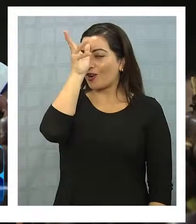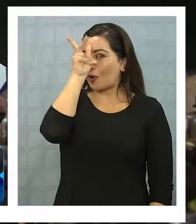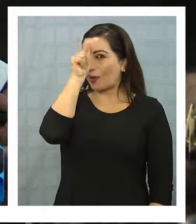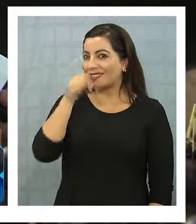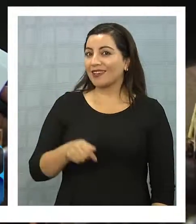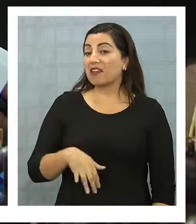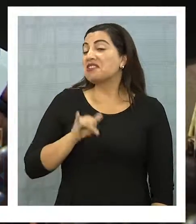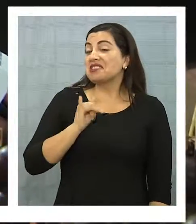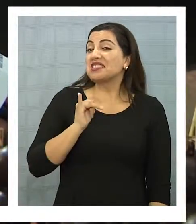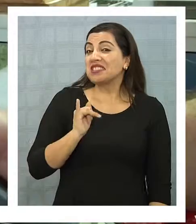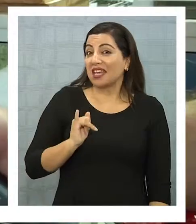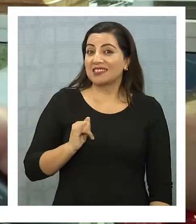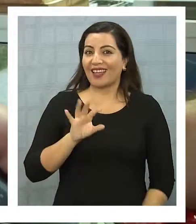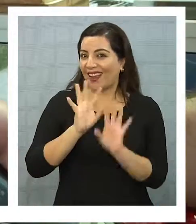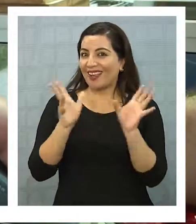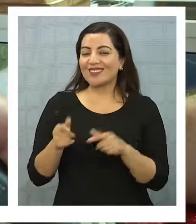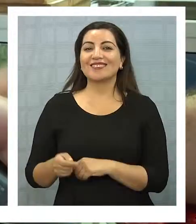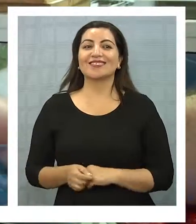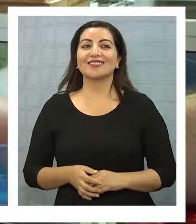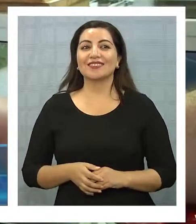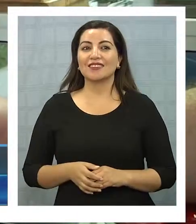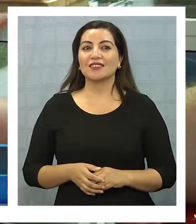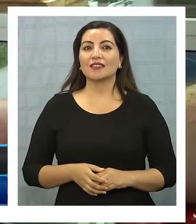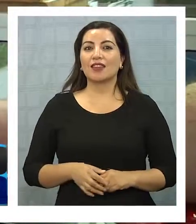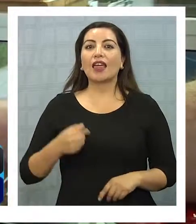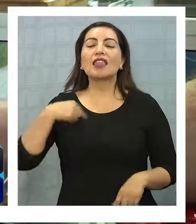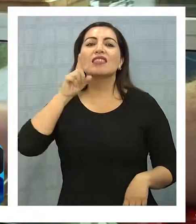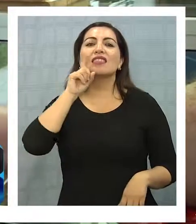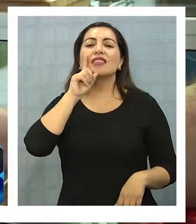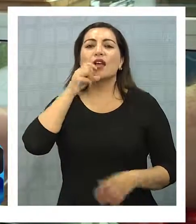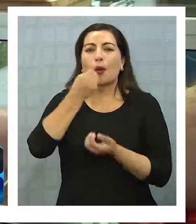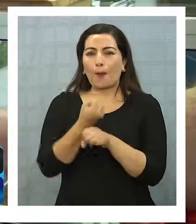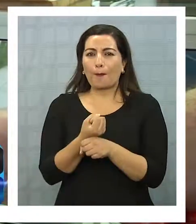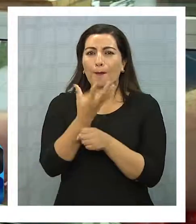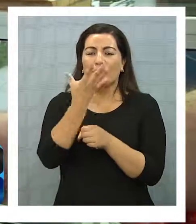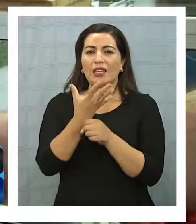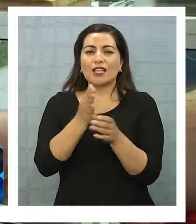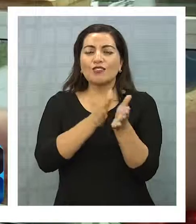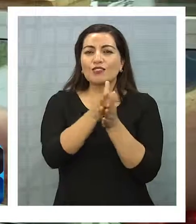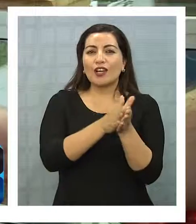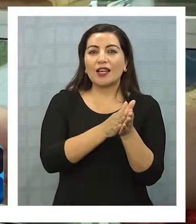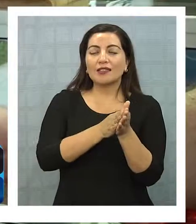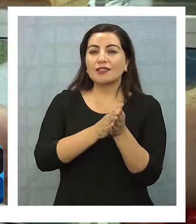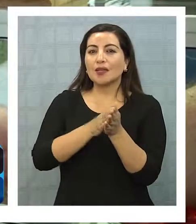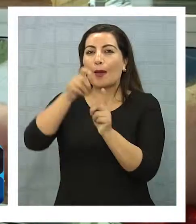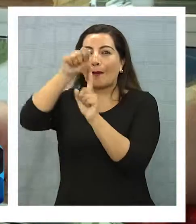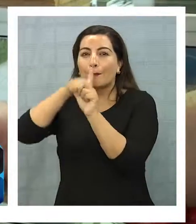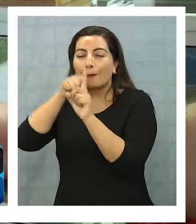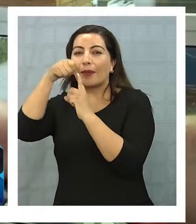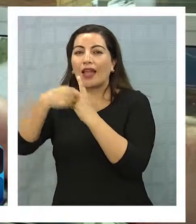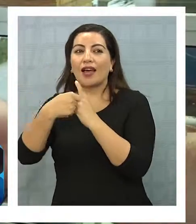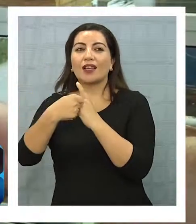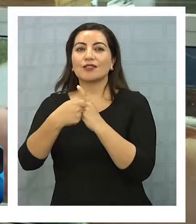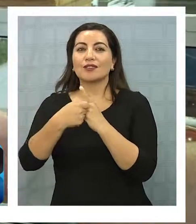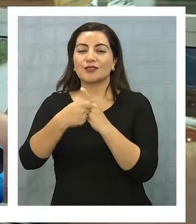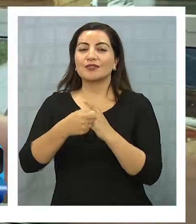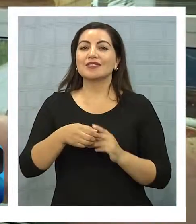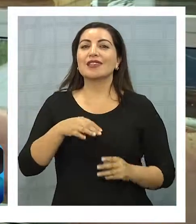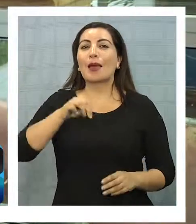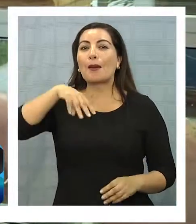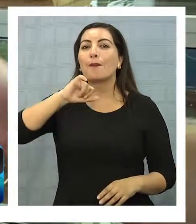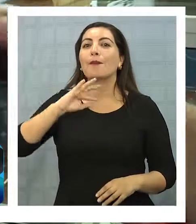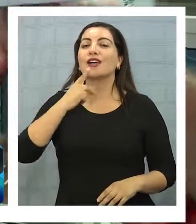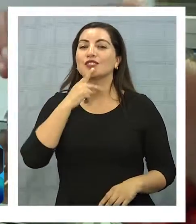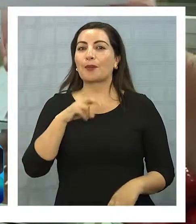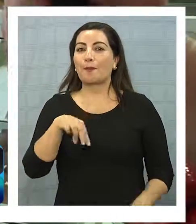Claro, se puede decir que sí Tenemos lo que es piña bañada en chocolate, plátano bañada en chocolate, marshmallow también bañada en